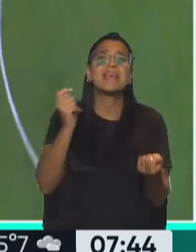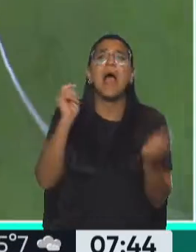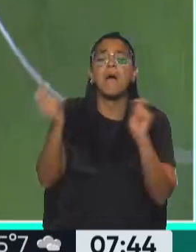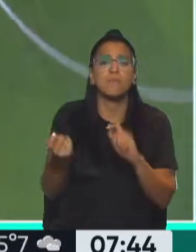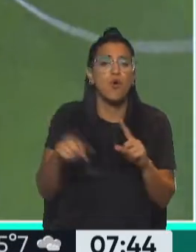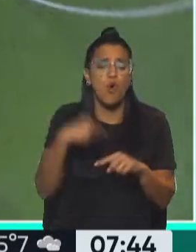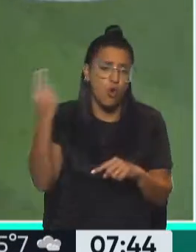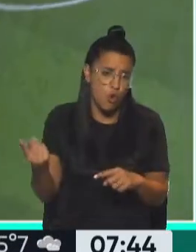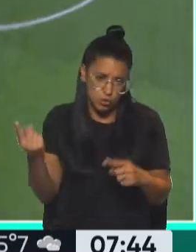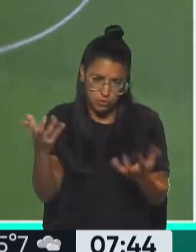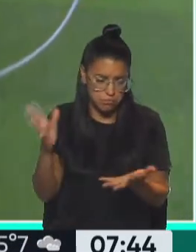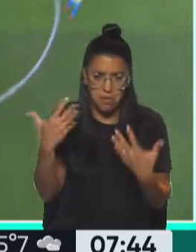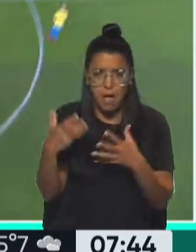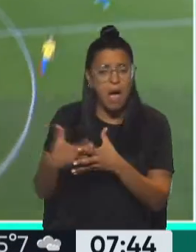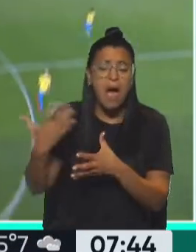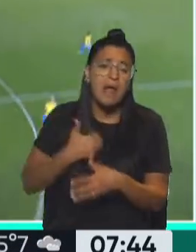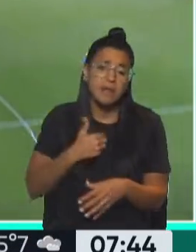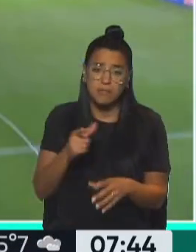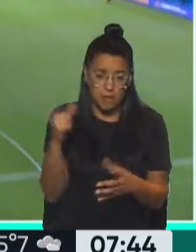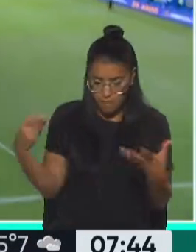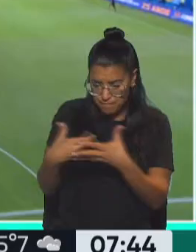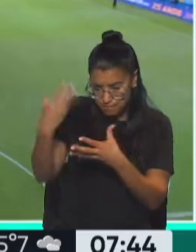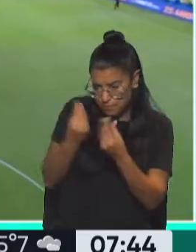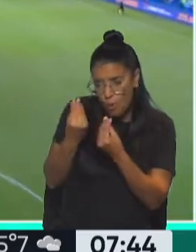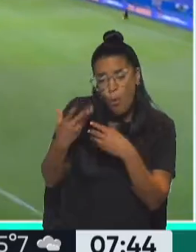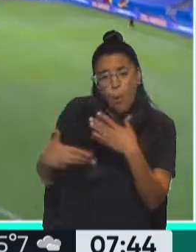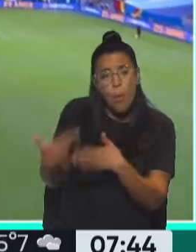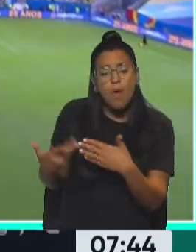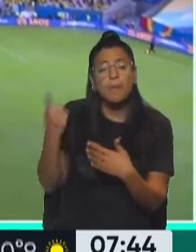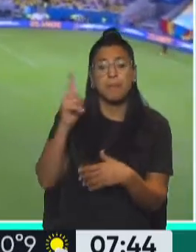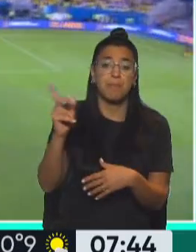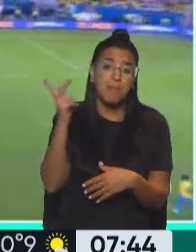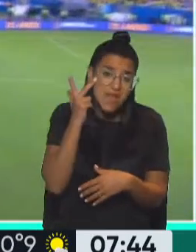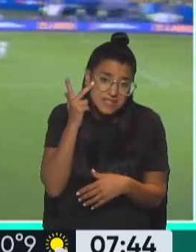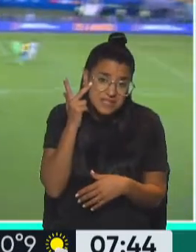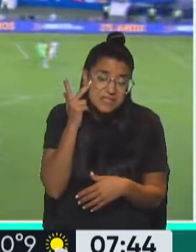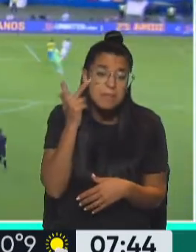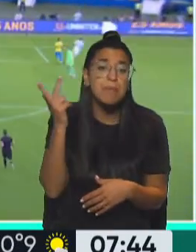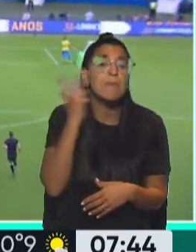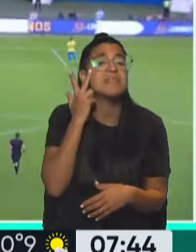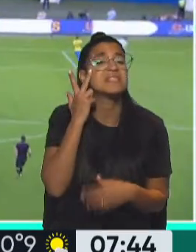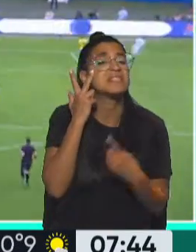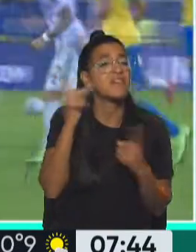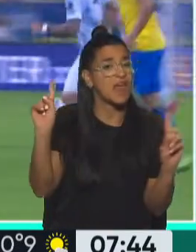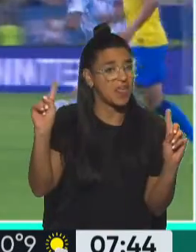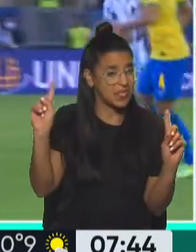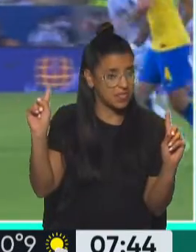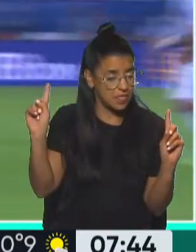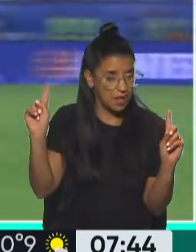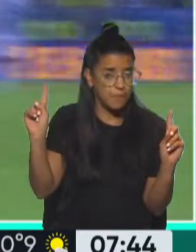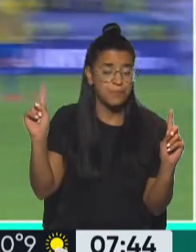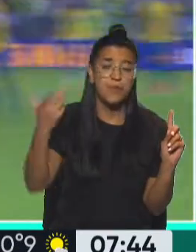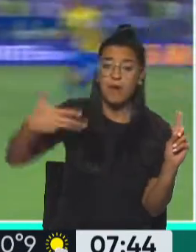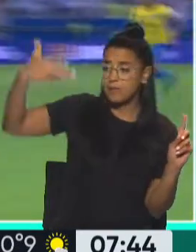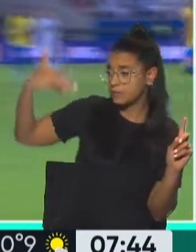formaciones que ha tenido Argentina. Están los jugadores que tienen que estar, pero lo que ha tenido, hasta Messi está, pero hasta Messi es otro, en el que